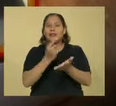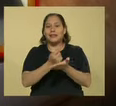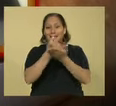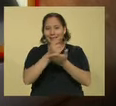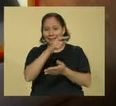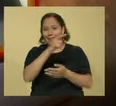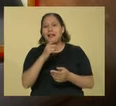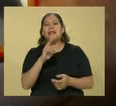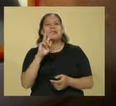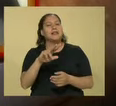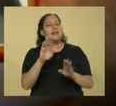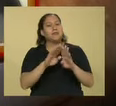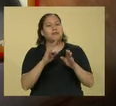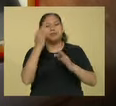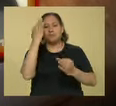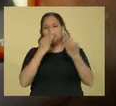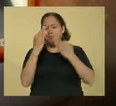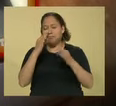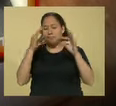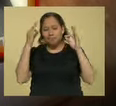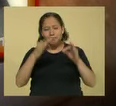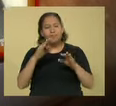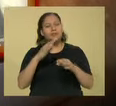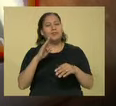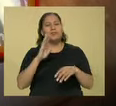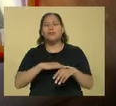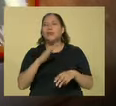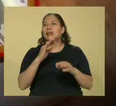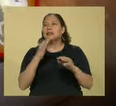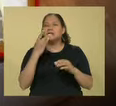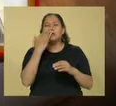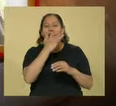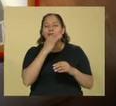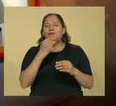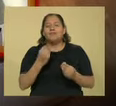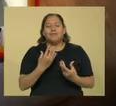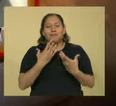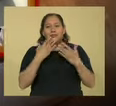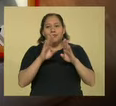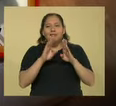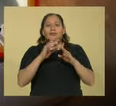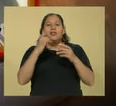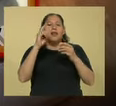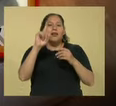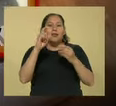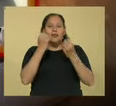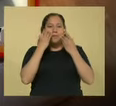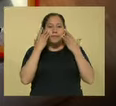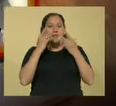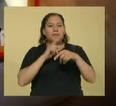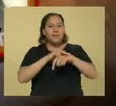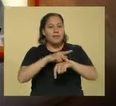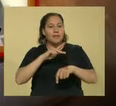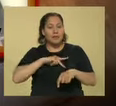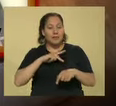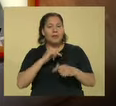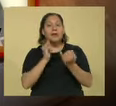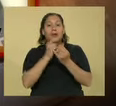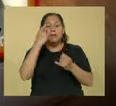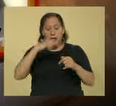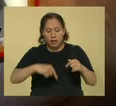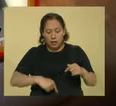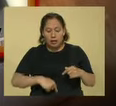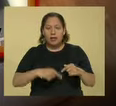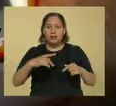es verdaderamente uno de los tratamientos más ricos en hidratación, en humectación para tu piel. Y no solamente para el vientre,